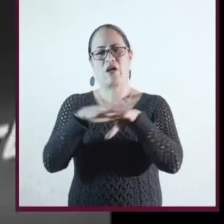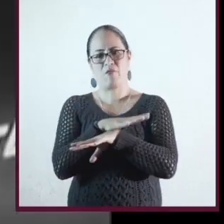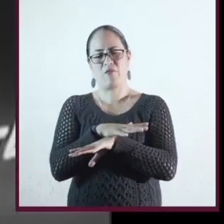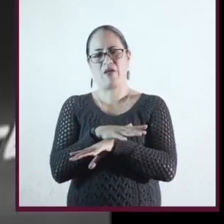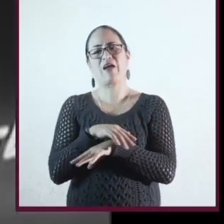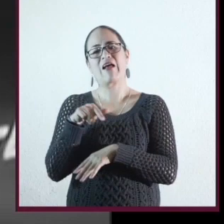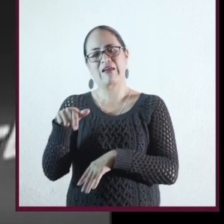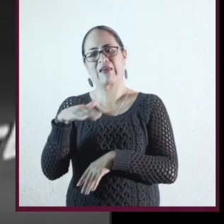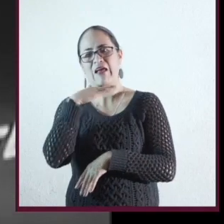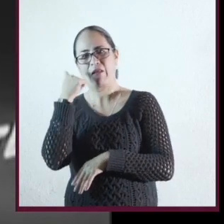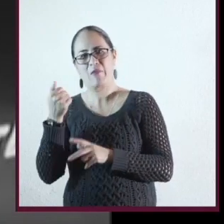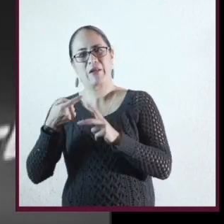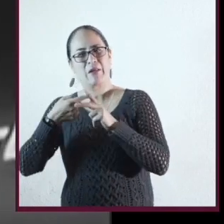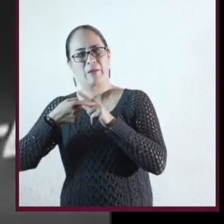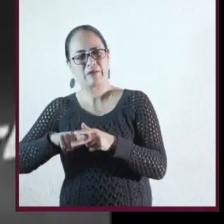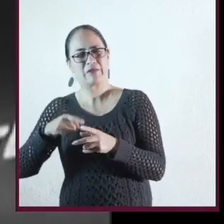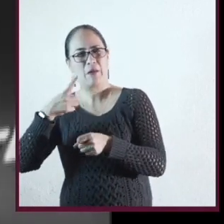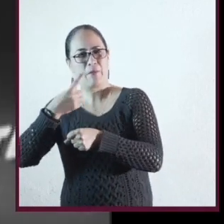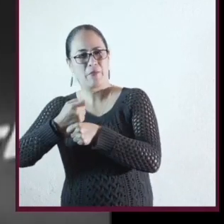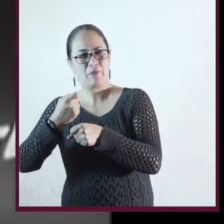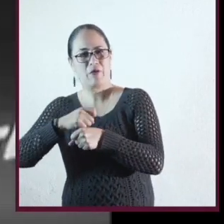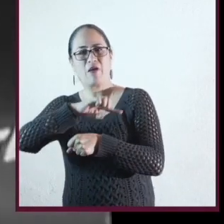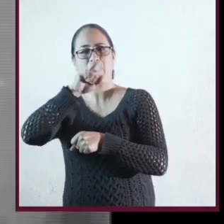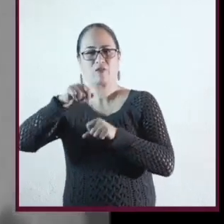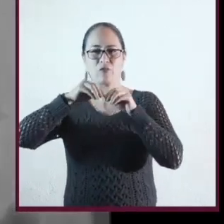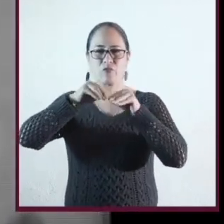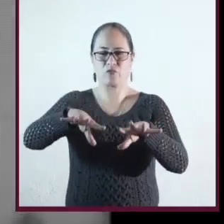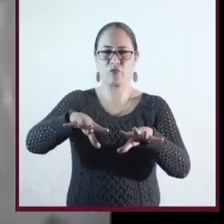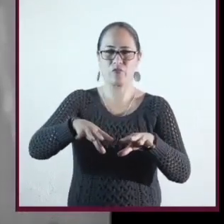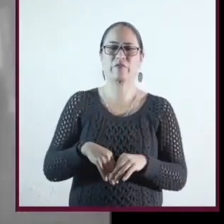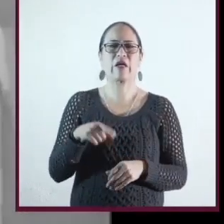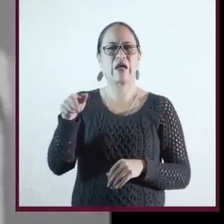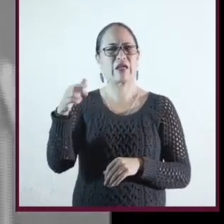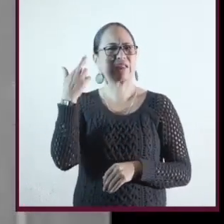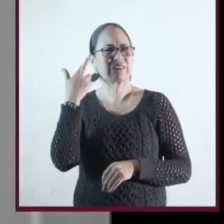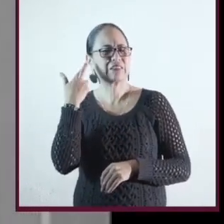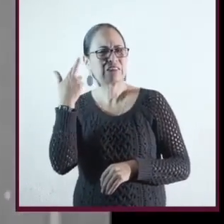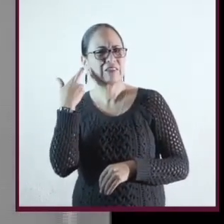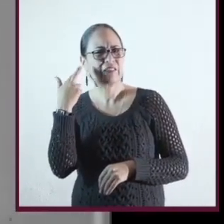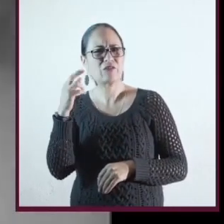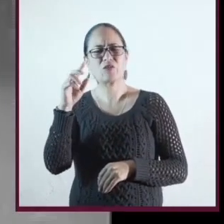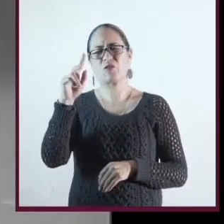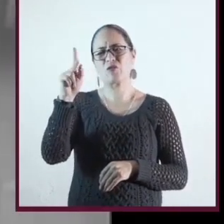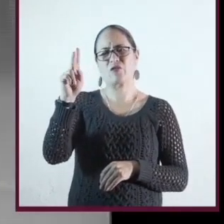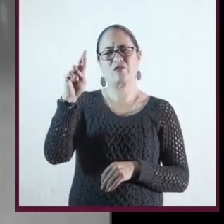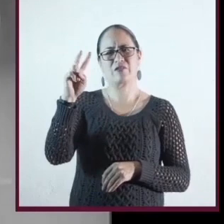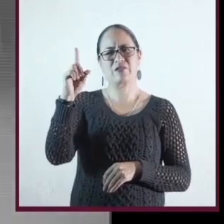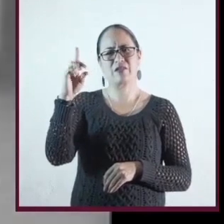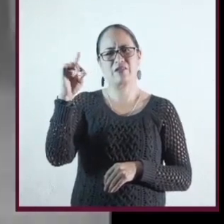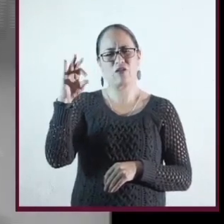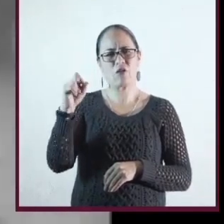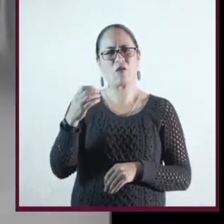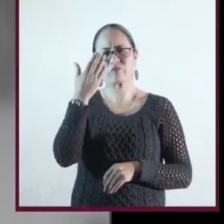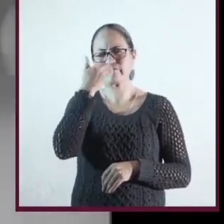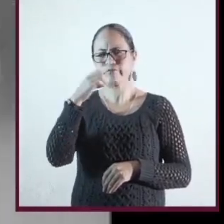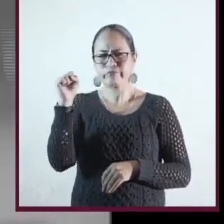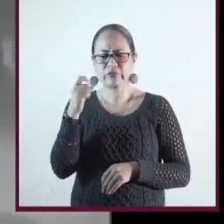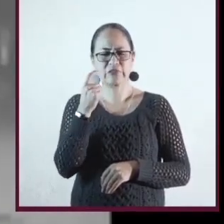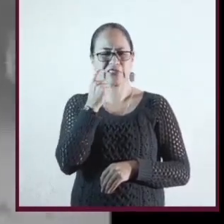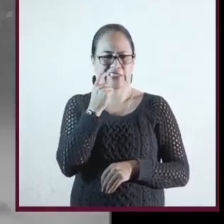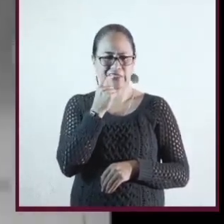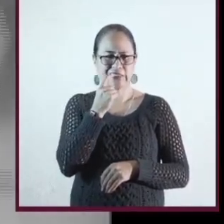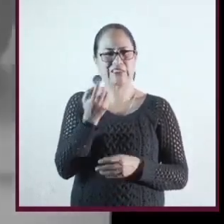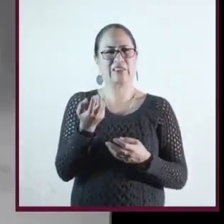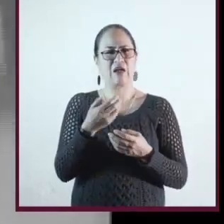estaban planeadas con precisión. Hacían uso de la retórica y la oratoria. Utilizaban medios de persuasión como la música